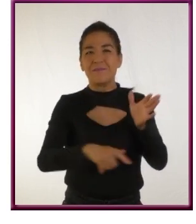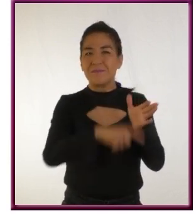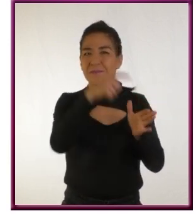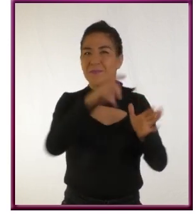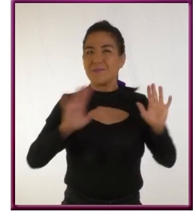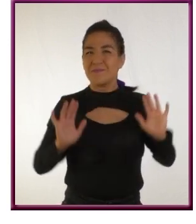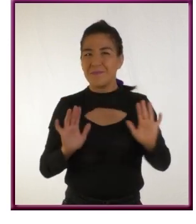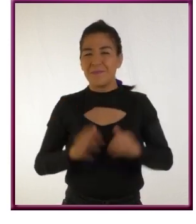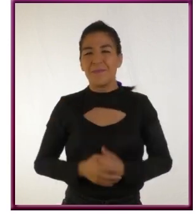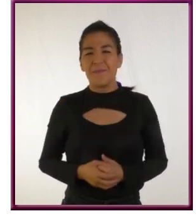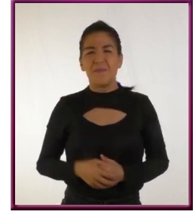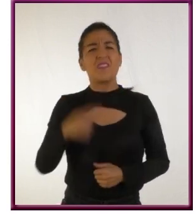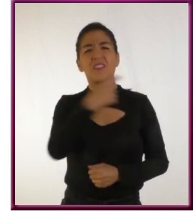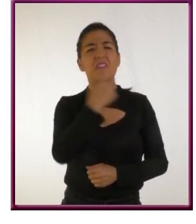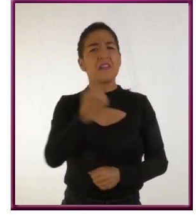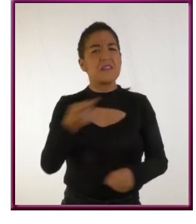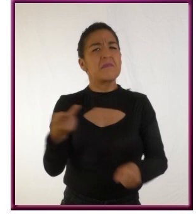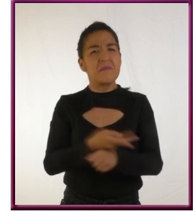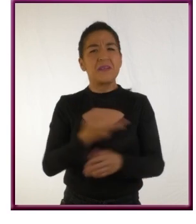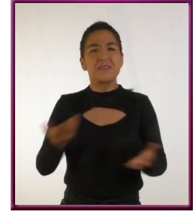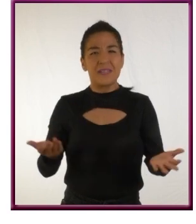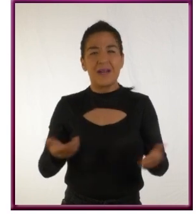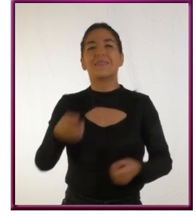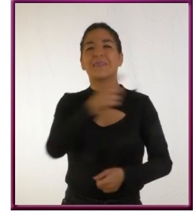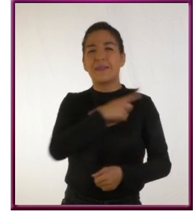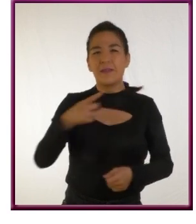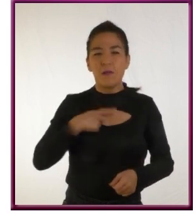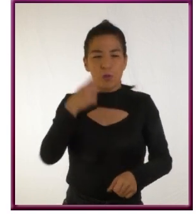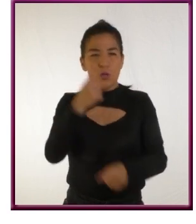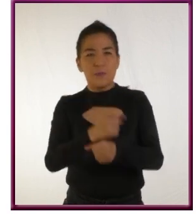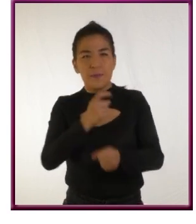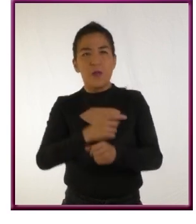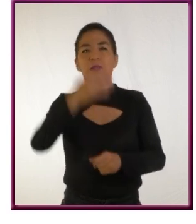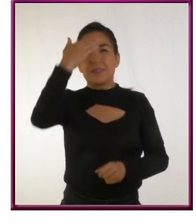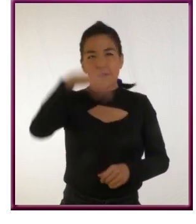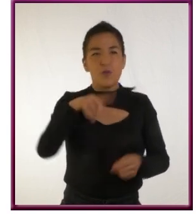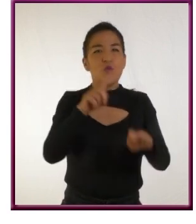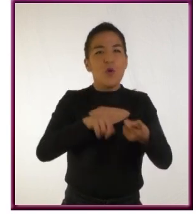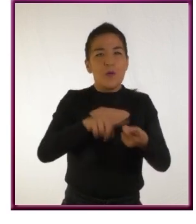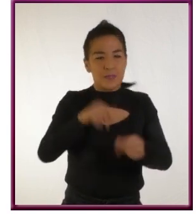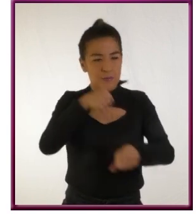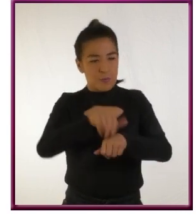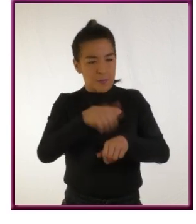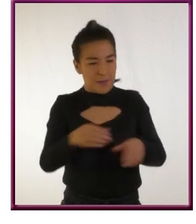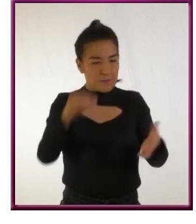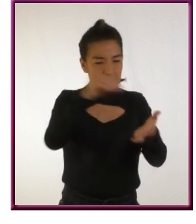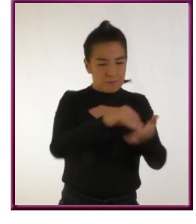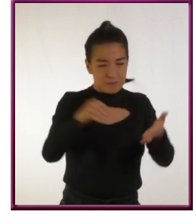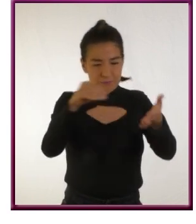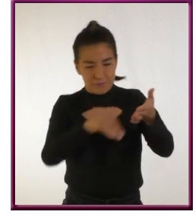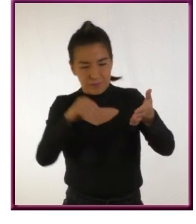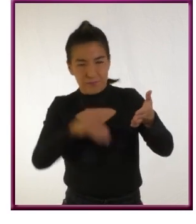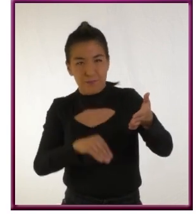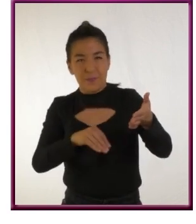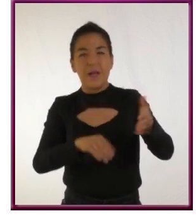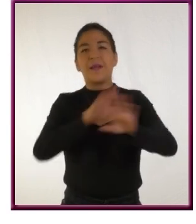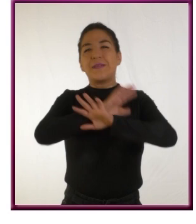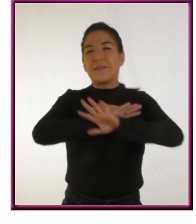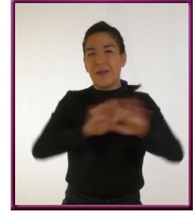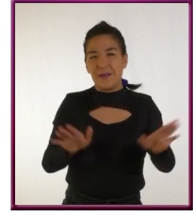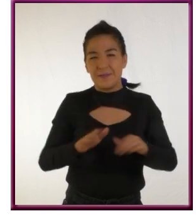Llenamos el sudoku de manera única. Entonces, ¿qué fue lo que pasó? Pues, tuvimos que saber dónde colocábamos los datos y